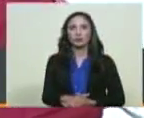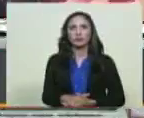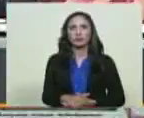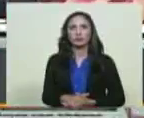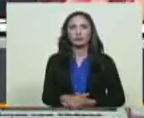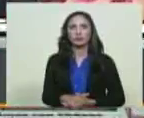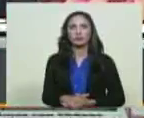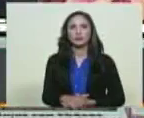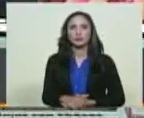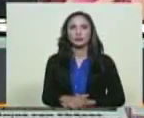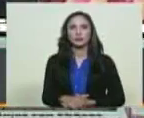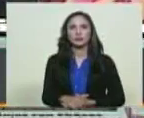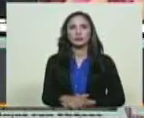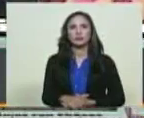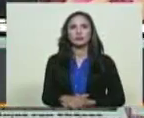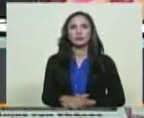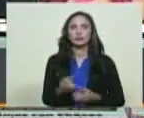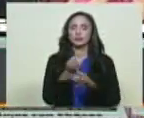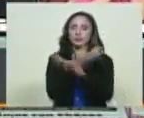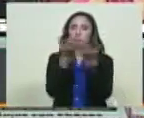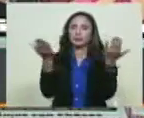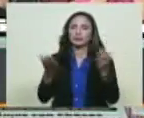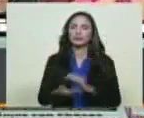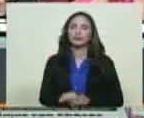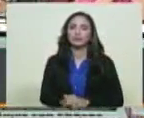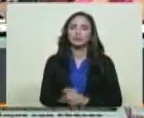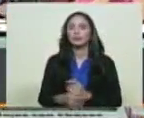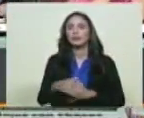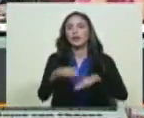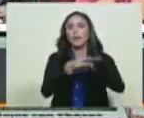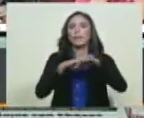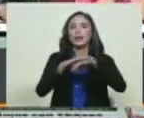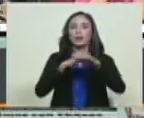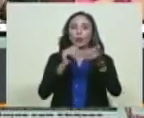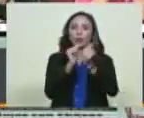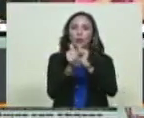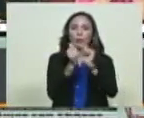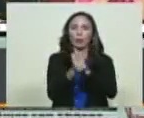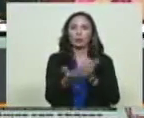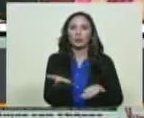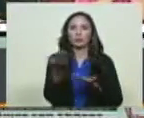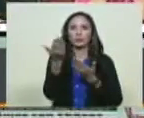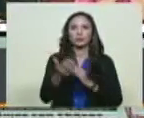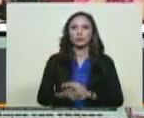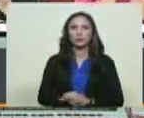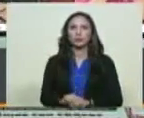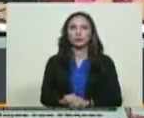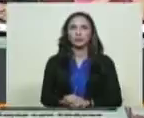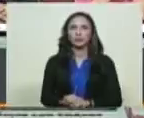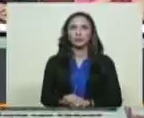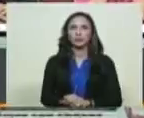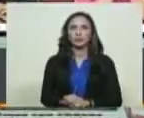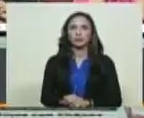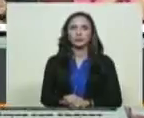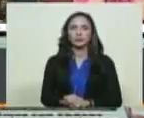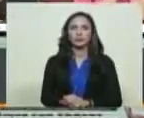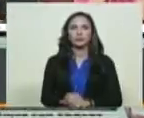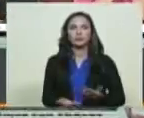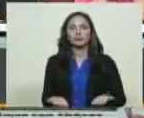núñez compañeros pedro infantes compañera mayerling